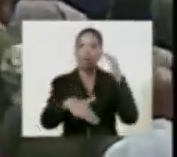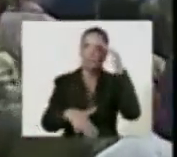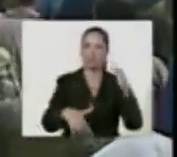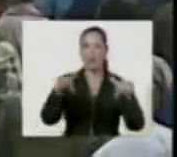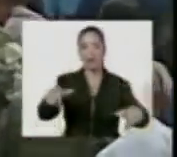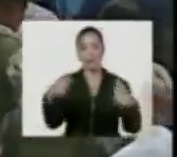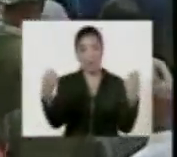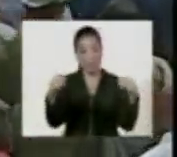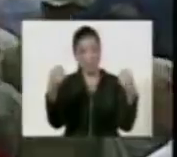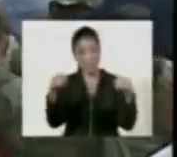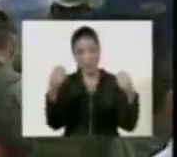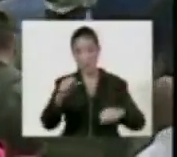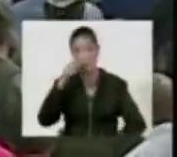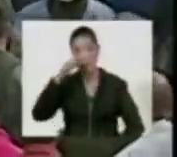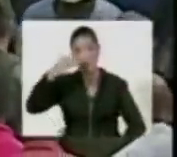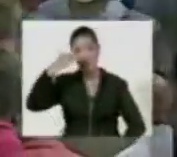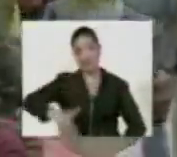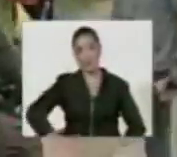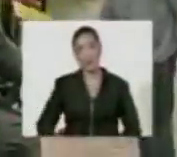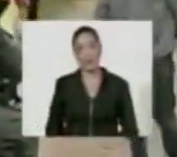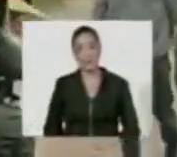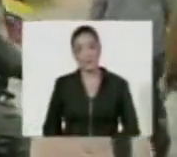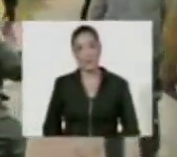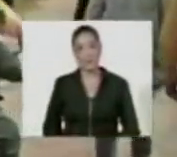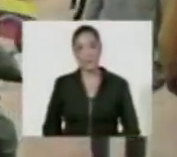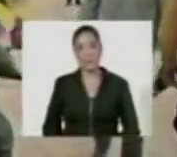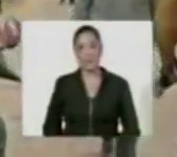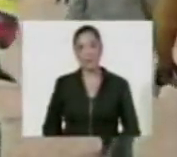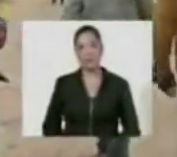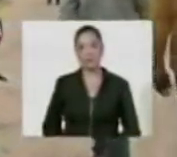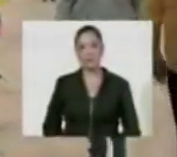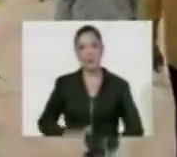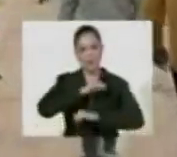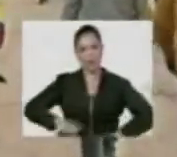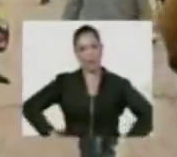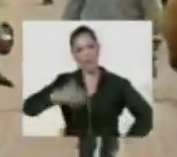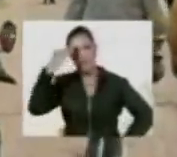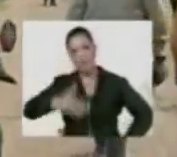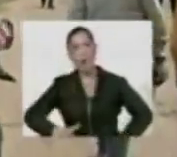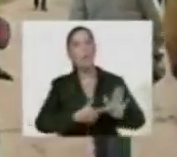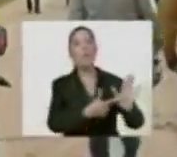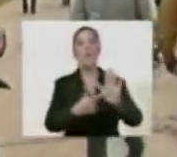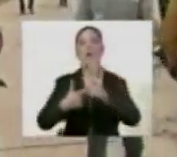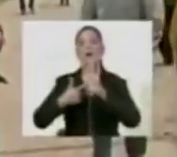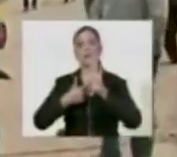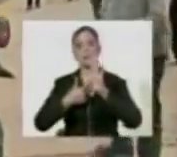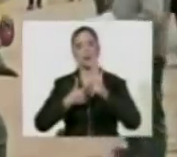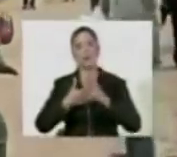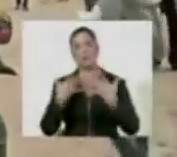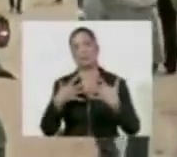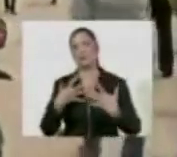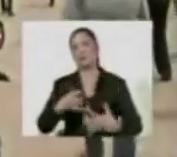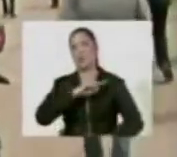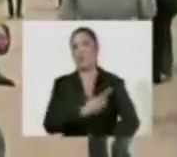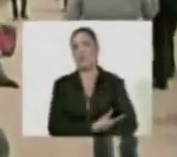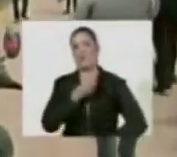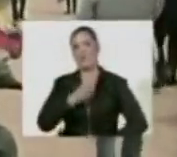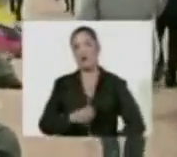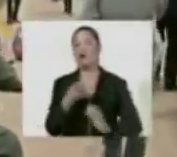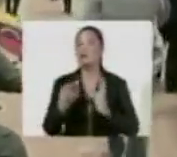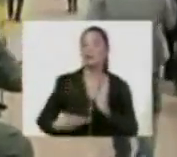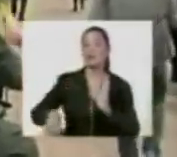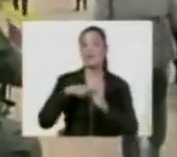de ejercicios militares. La Fuerza Armada Nacional Bolivariana no solo muestra su poderío militar, sino además que ratifica